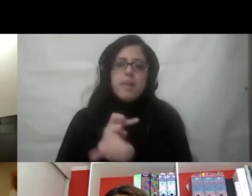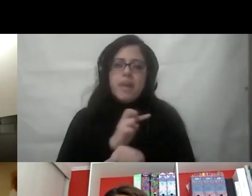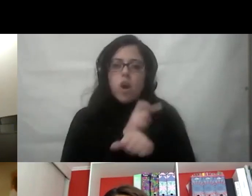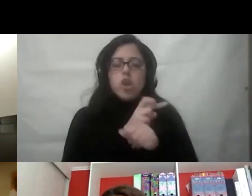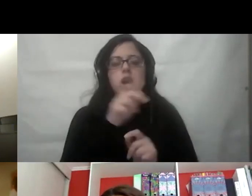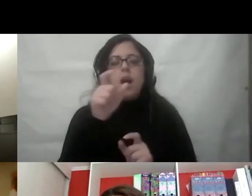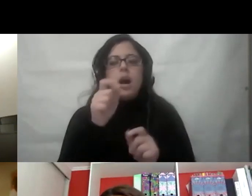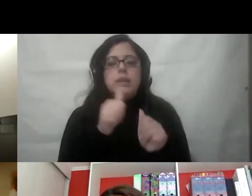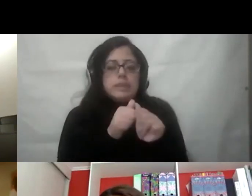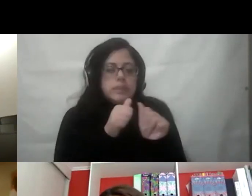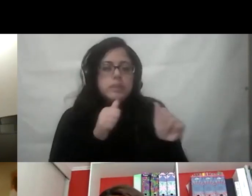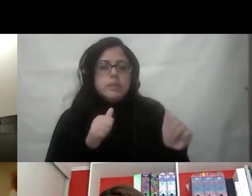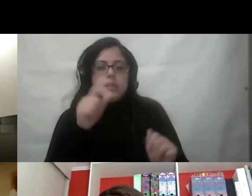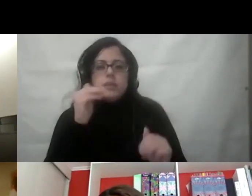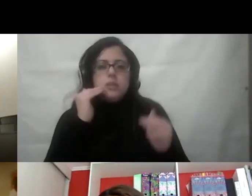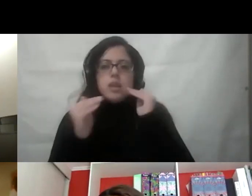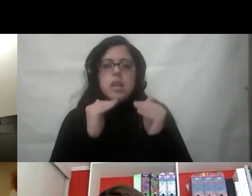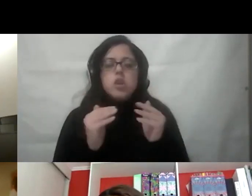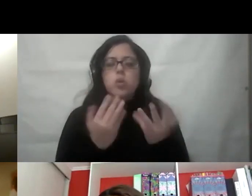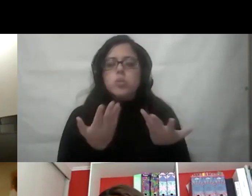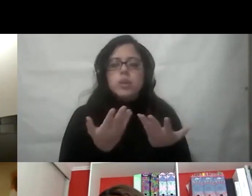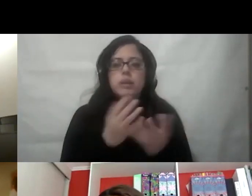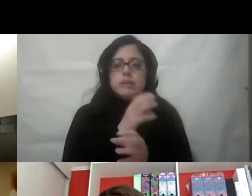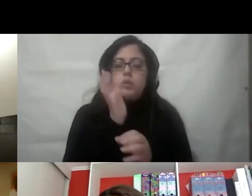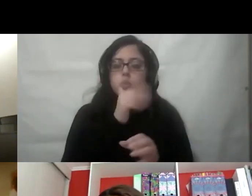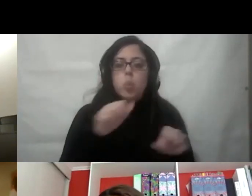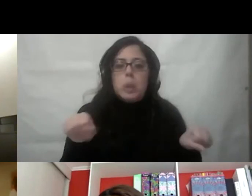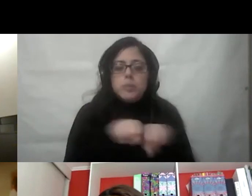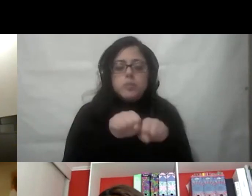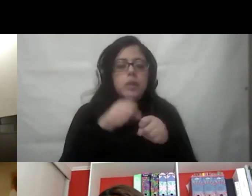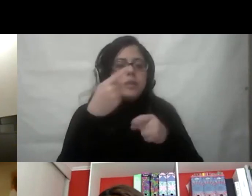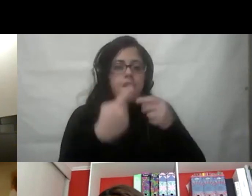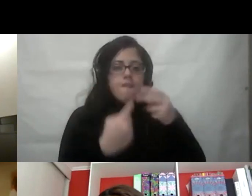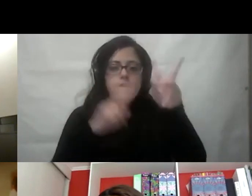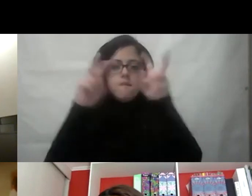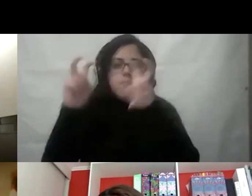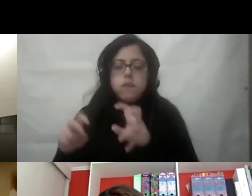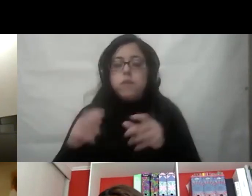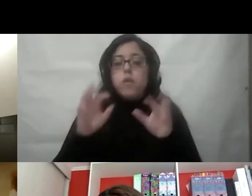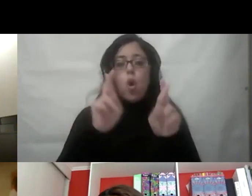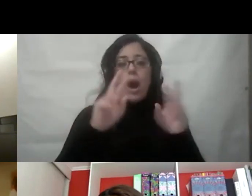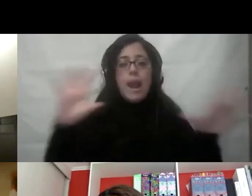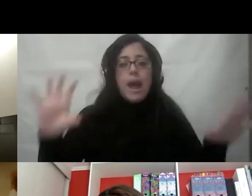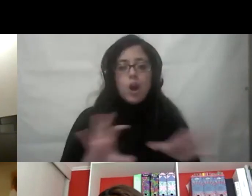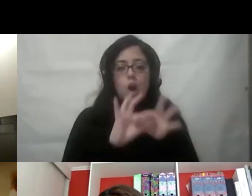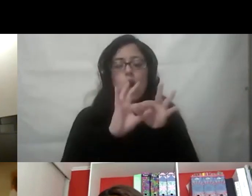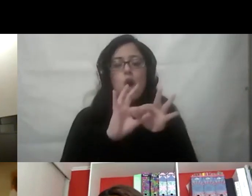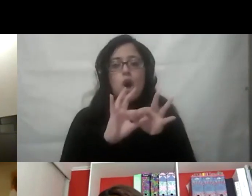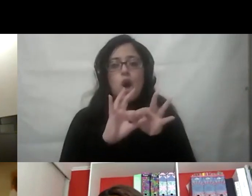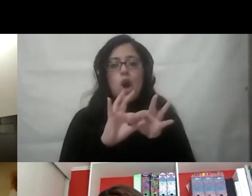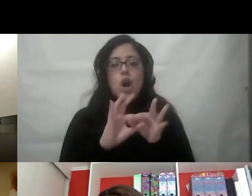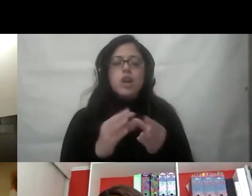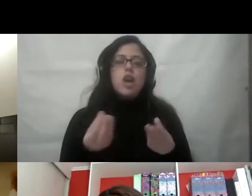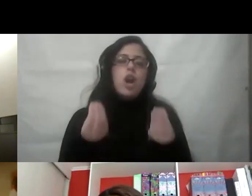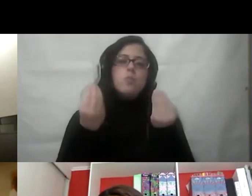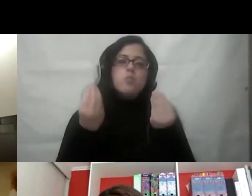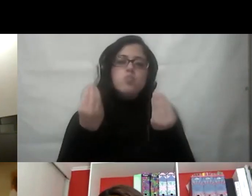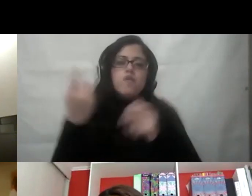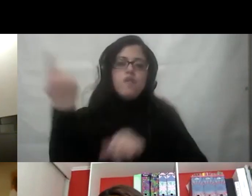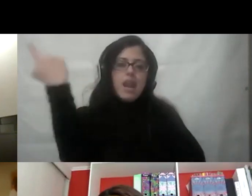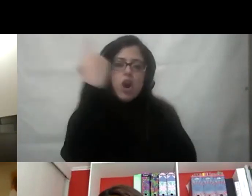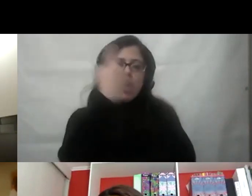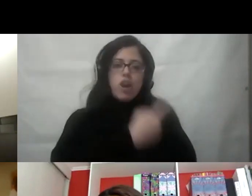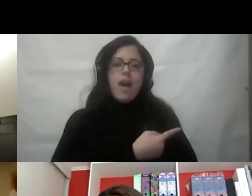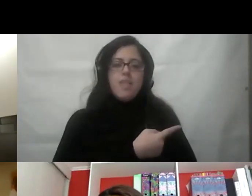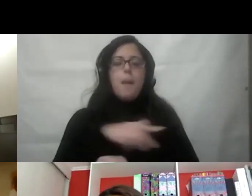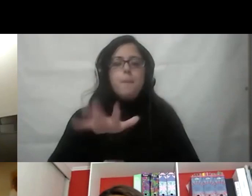en distintas asignaturas, entre otros temas. Así que mantengámonos conectados y que tengan un excelente fin de jornada a todos. Muchas